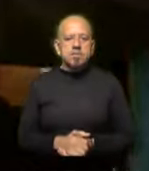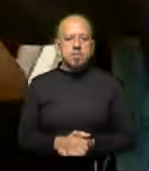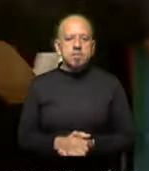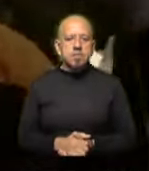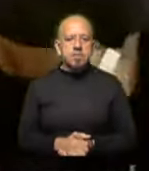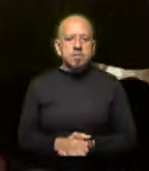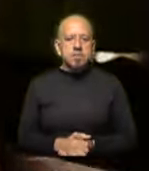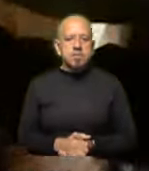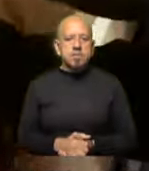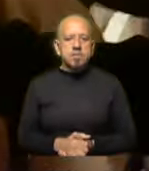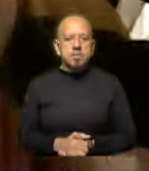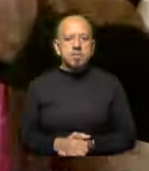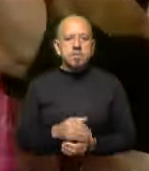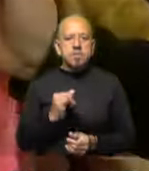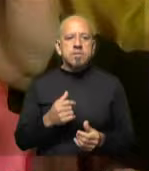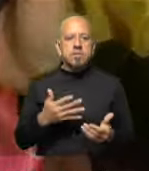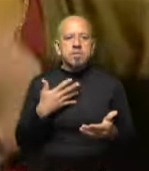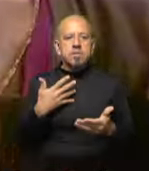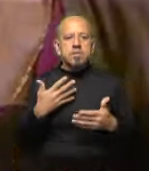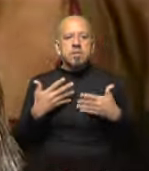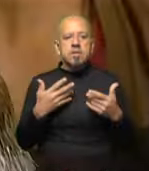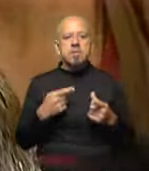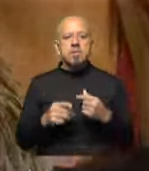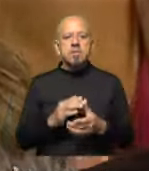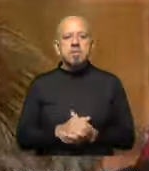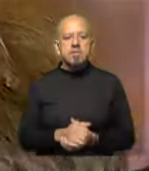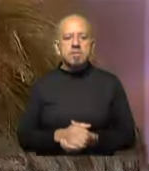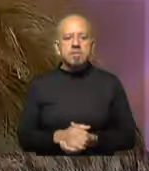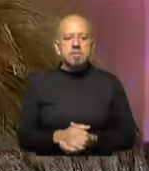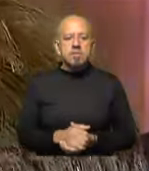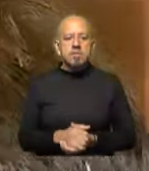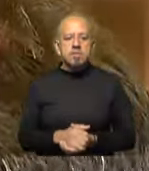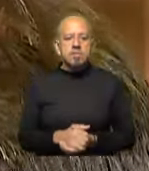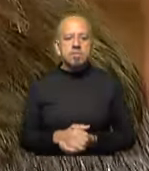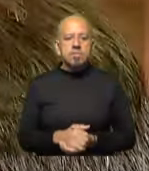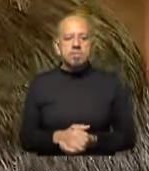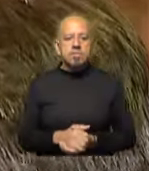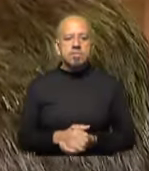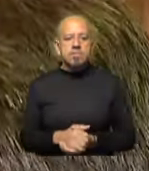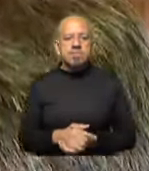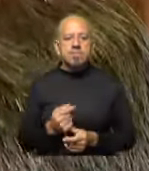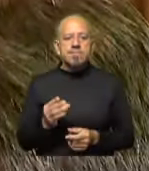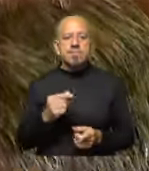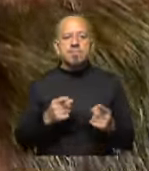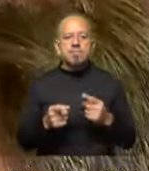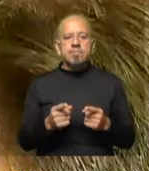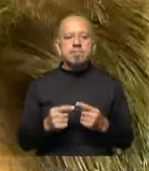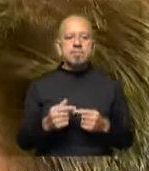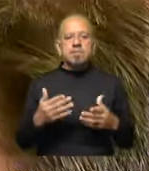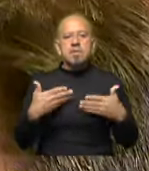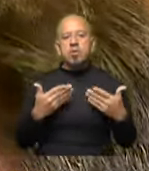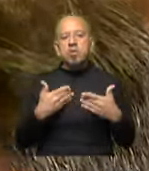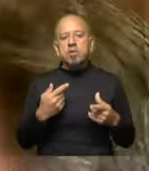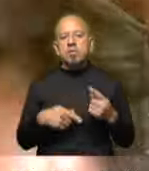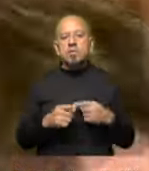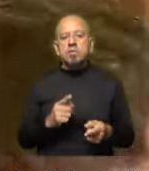intendenta feliz Carnaval Y bueno cómo lo está viviendo la fiesta bueno feliz Carnaval Y la estoy viviendo con toda la alegría viviendo esta